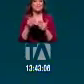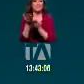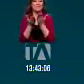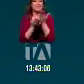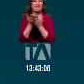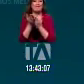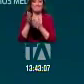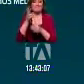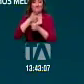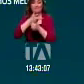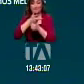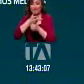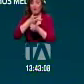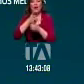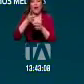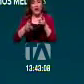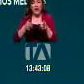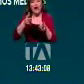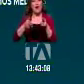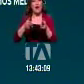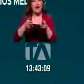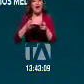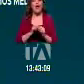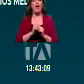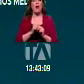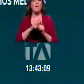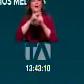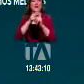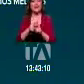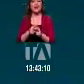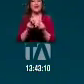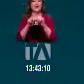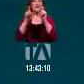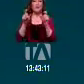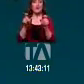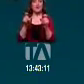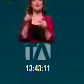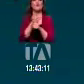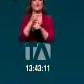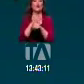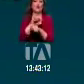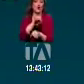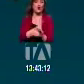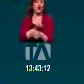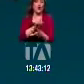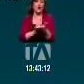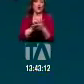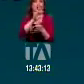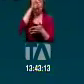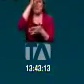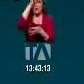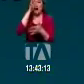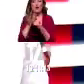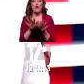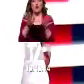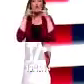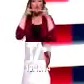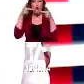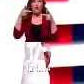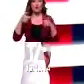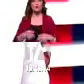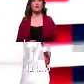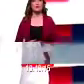servicios audiovisuales, prestados a firmas proveedoras de insumos médicos, con contratos en los hospitales de la red pública. Lo